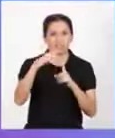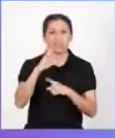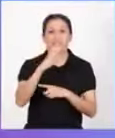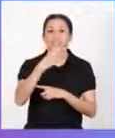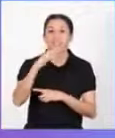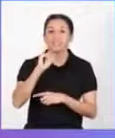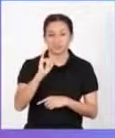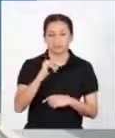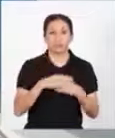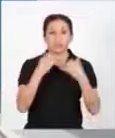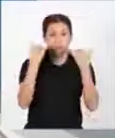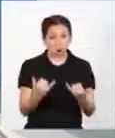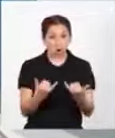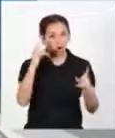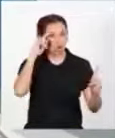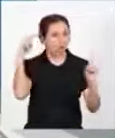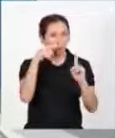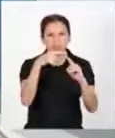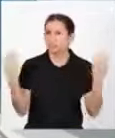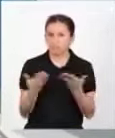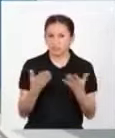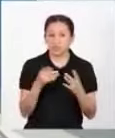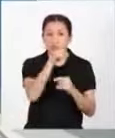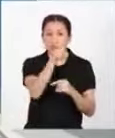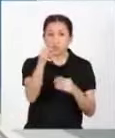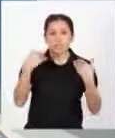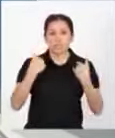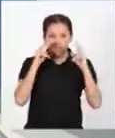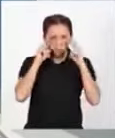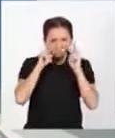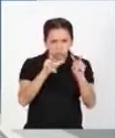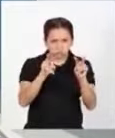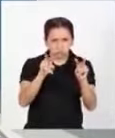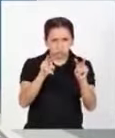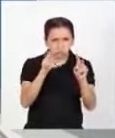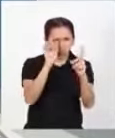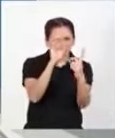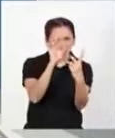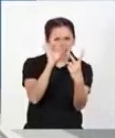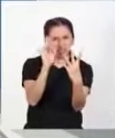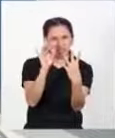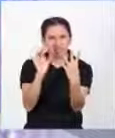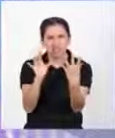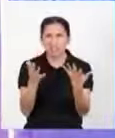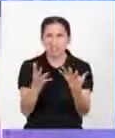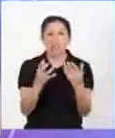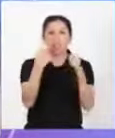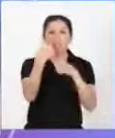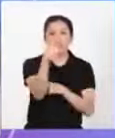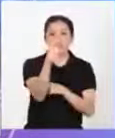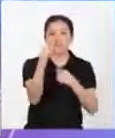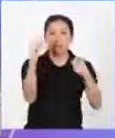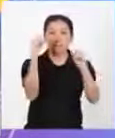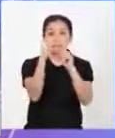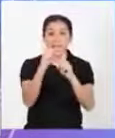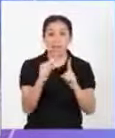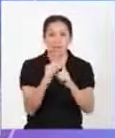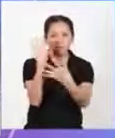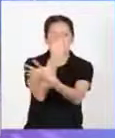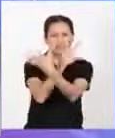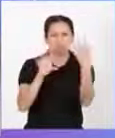Enseguida, Techi. El propósito de hoy consiste en observar una serie de 10